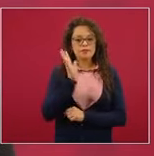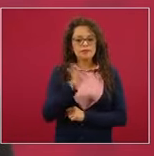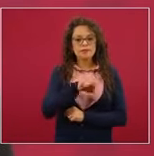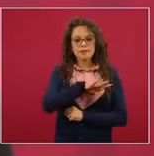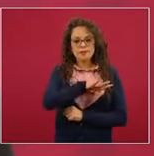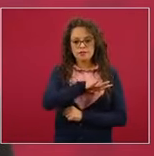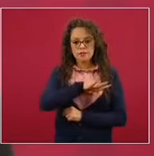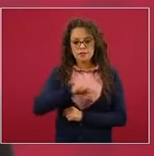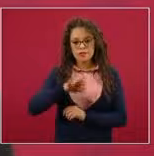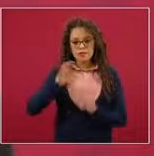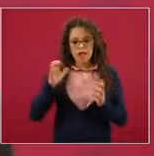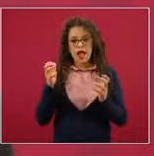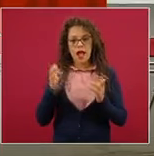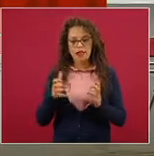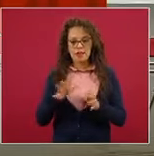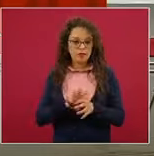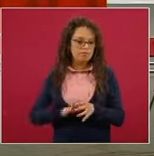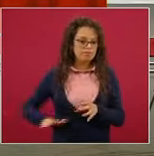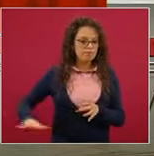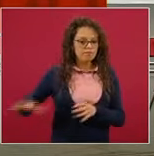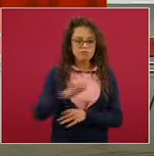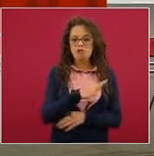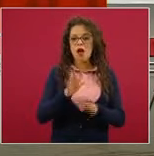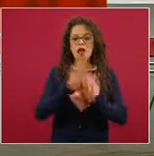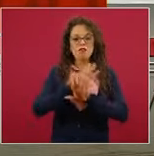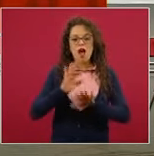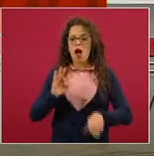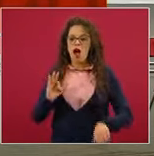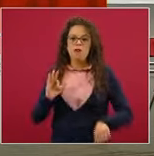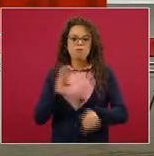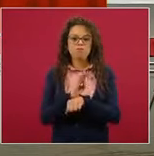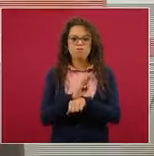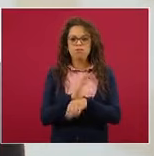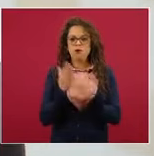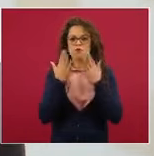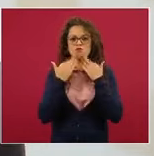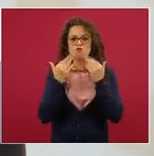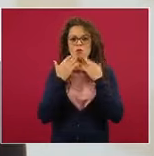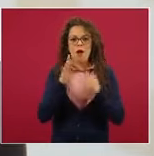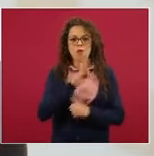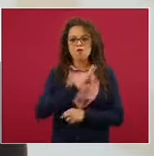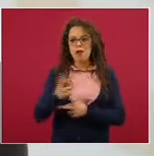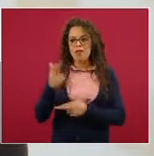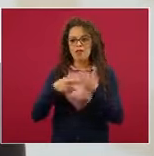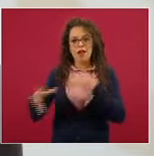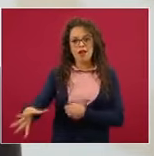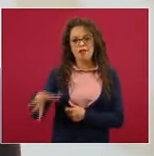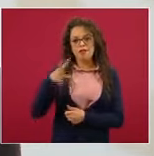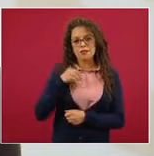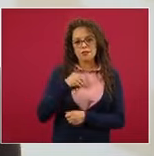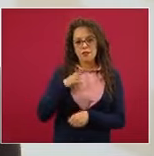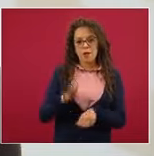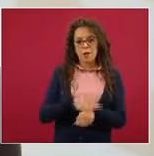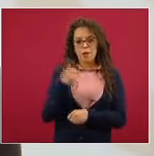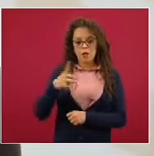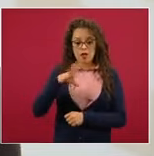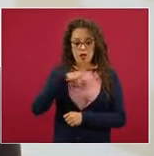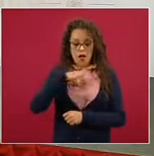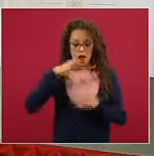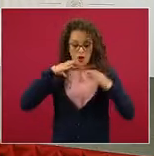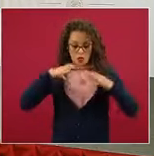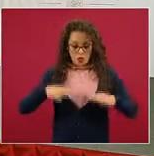una inmunidad colectiva que limite o disminuya la transmisión solamente por la generación de